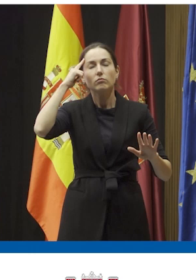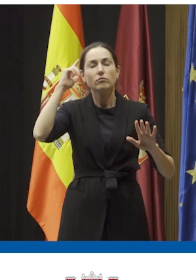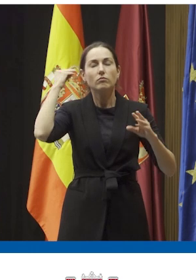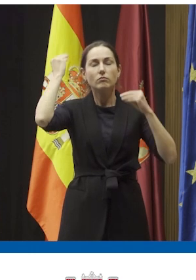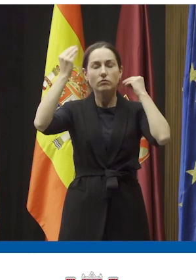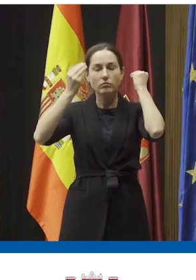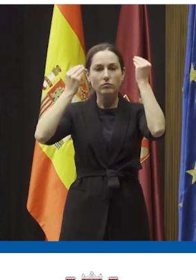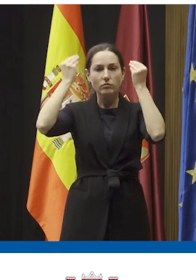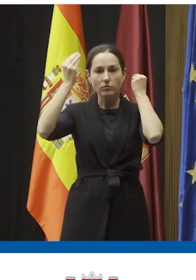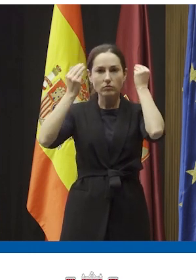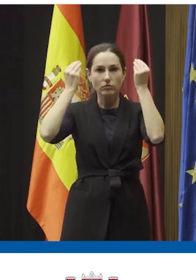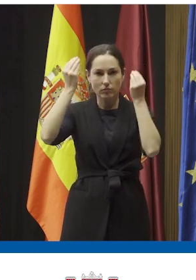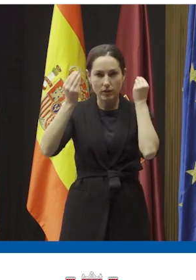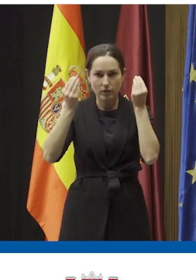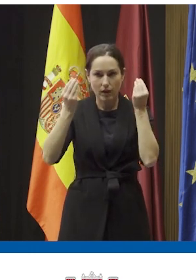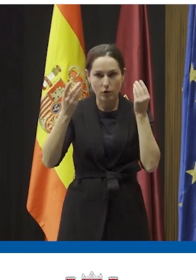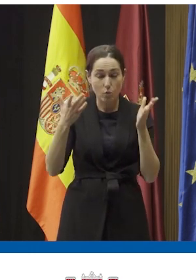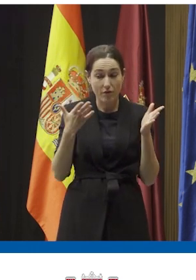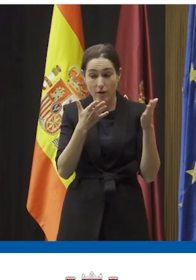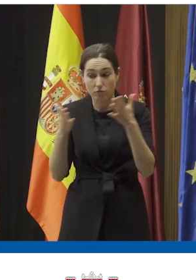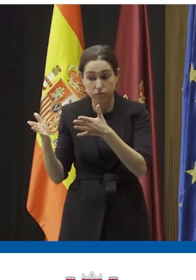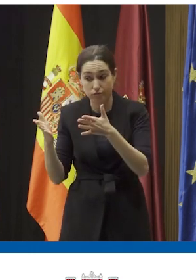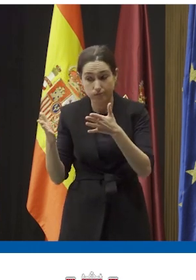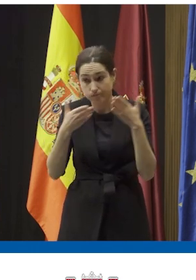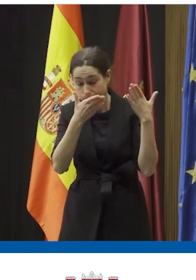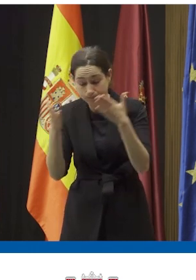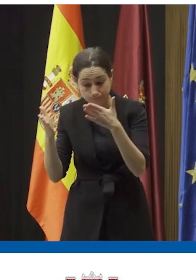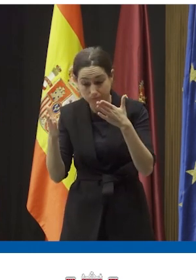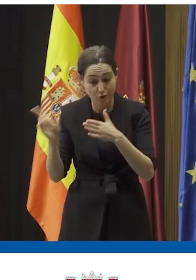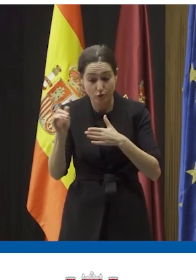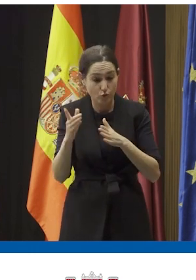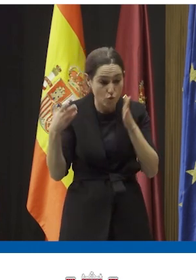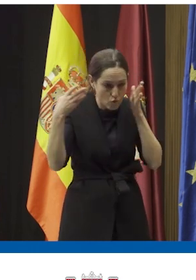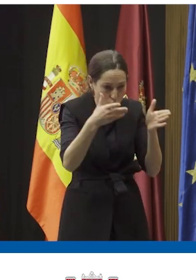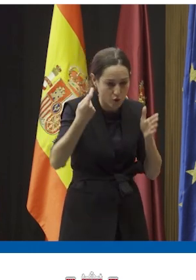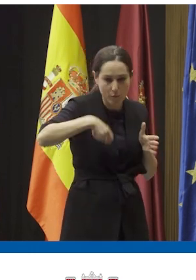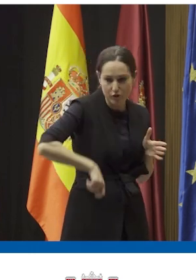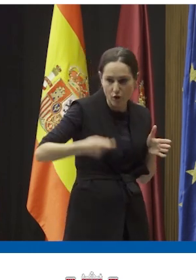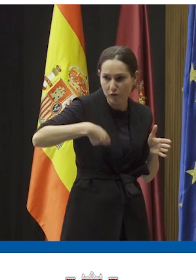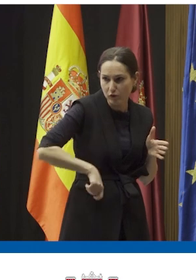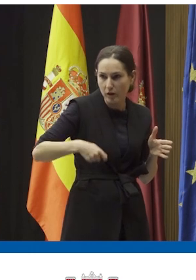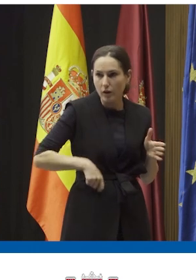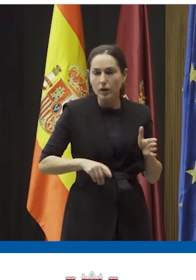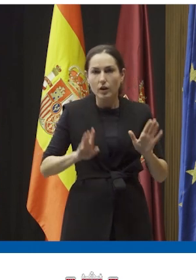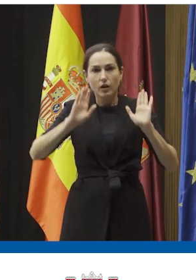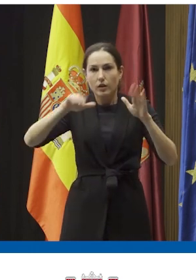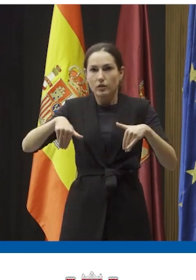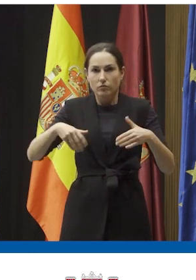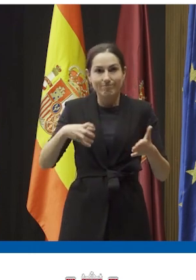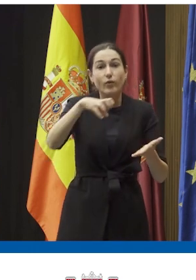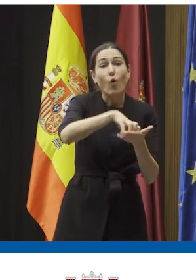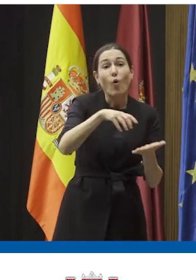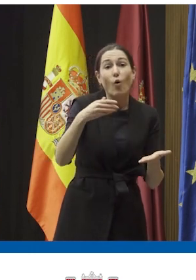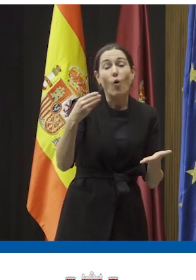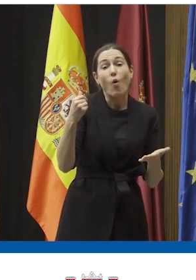descuidado en otros asuntos ajenos a la profesión, no se había enterado de otras cuestiones. Los muros de los hospitales son muy gruesos y no dejan